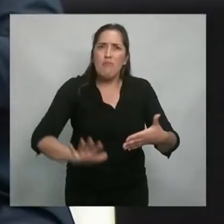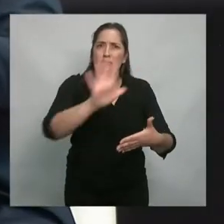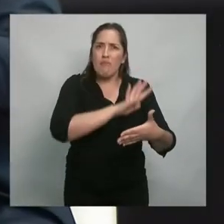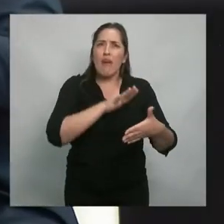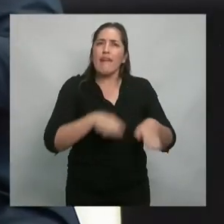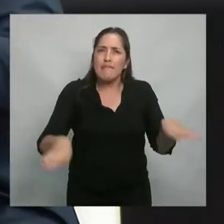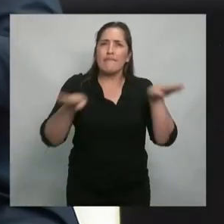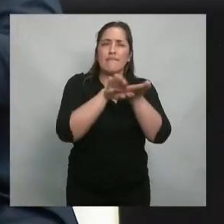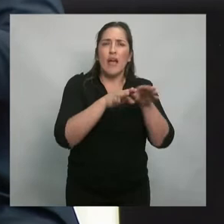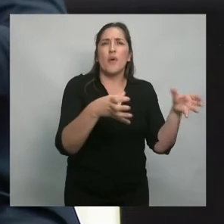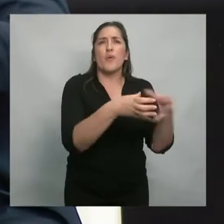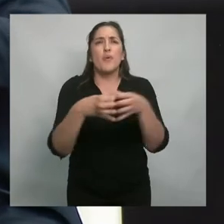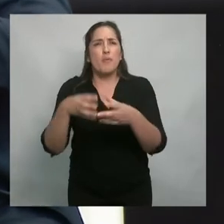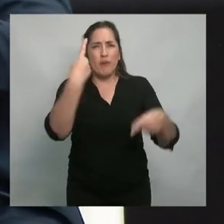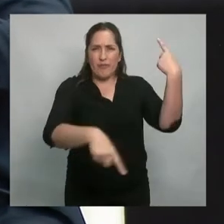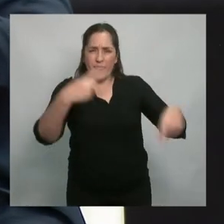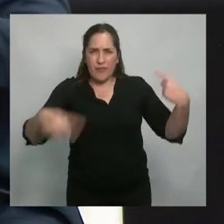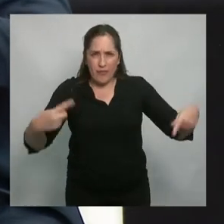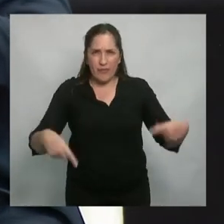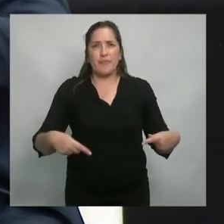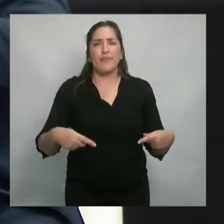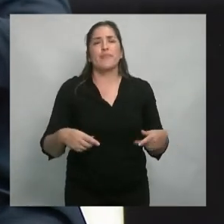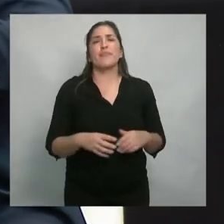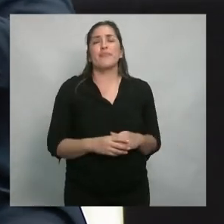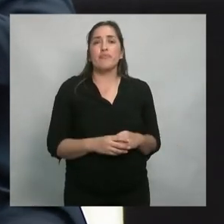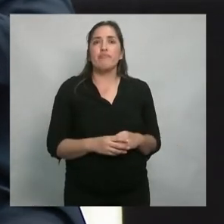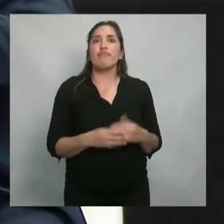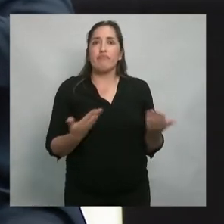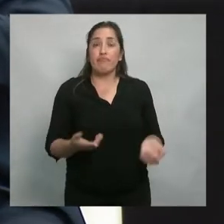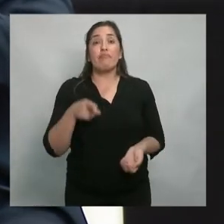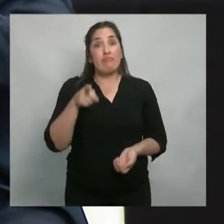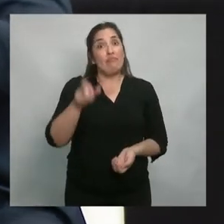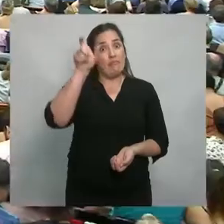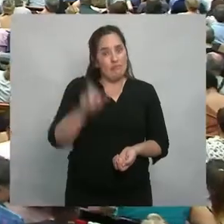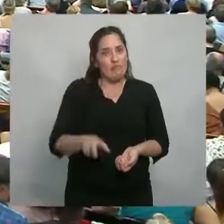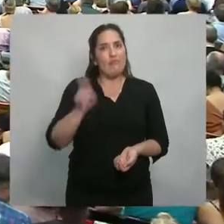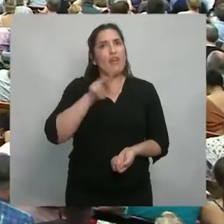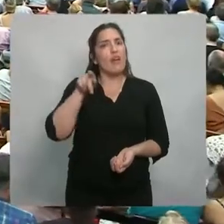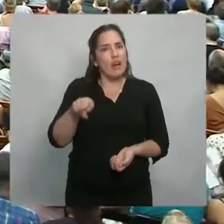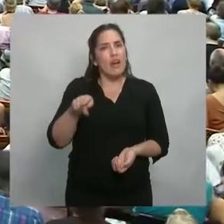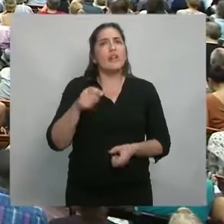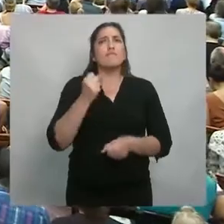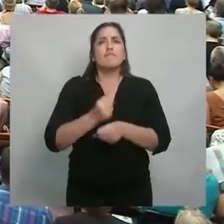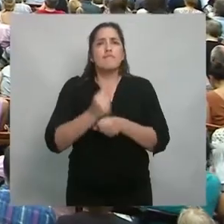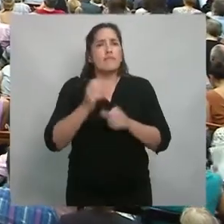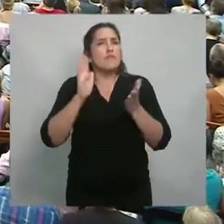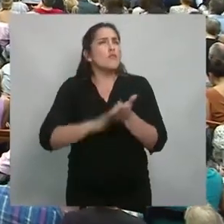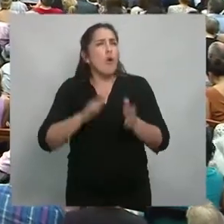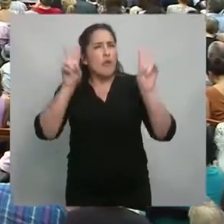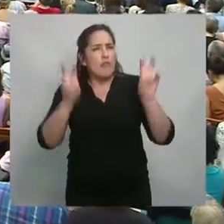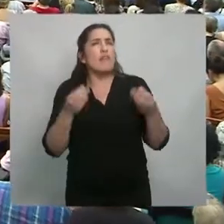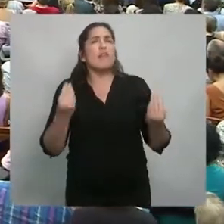por la igualdad racial. Además, Nilma Lino ha trabajado sobre temas de belleza